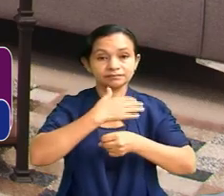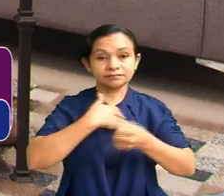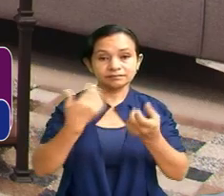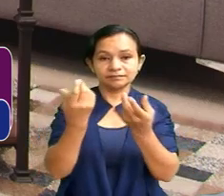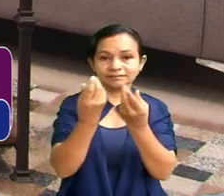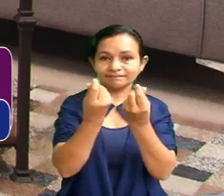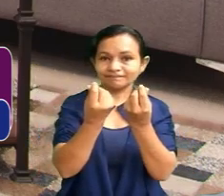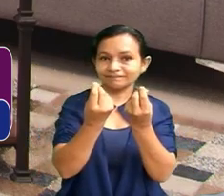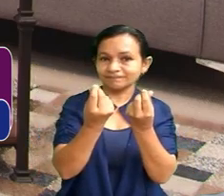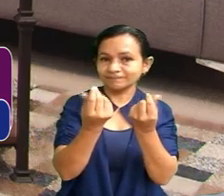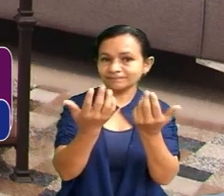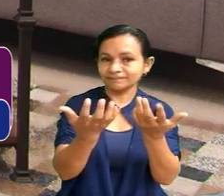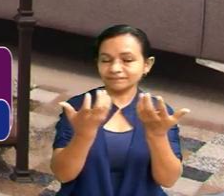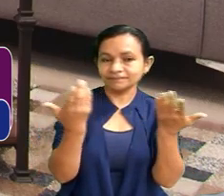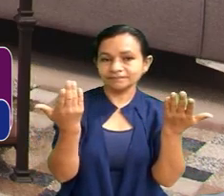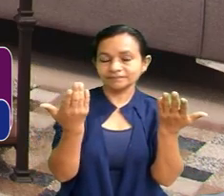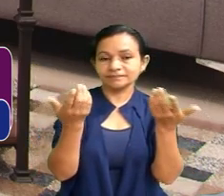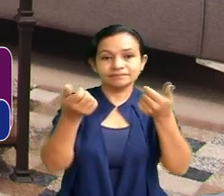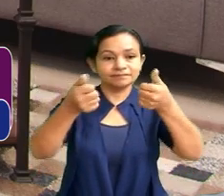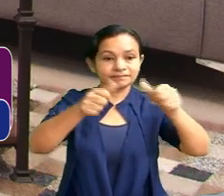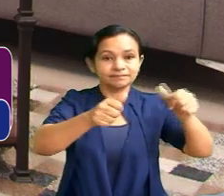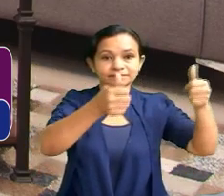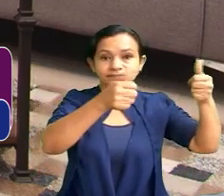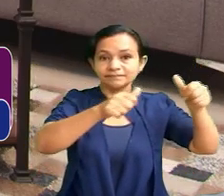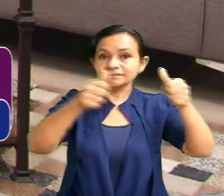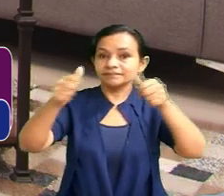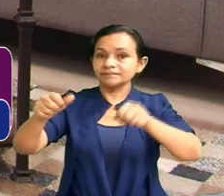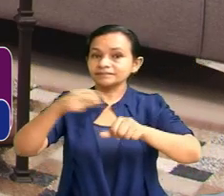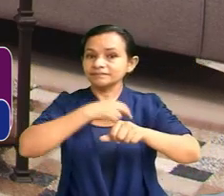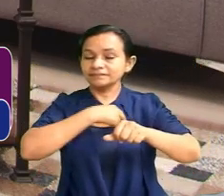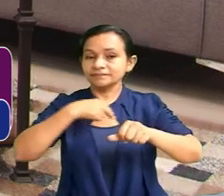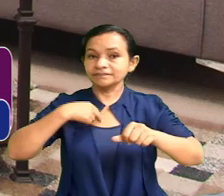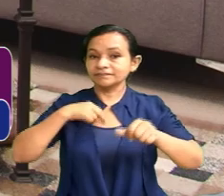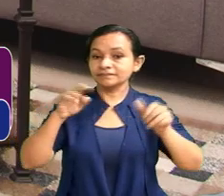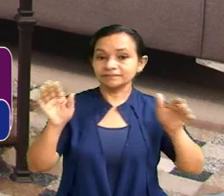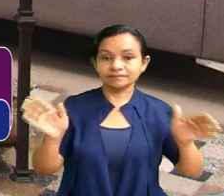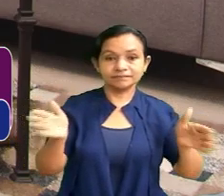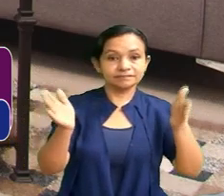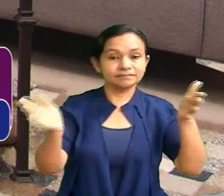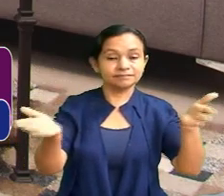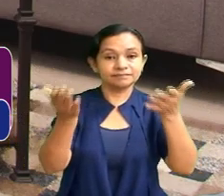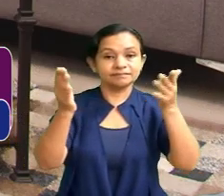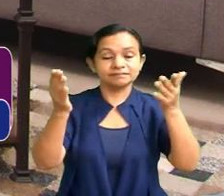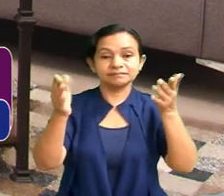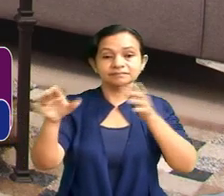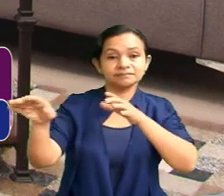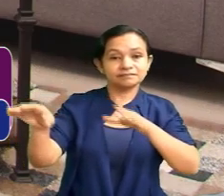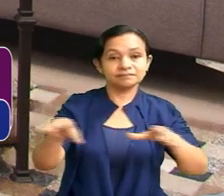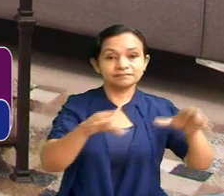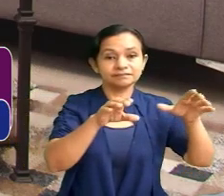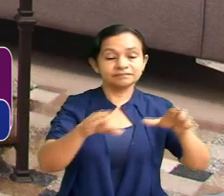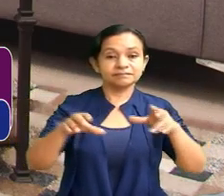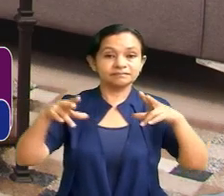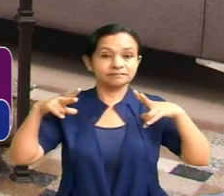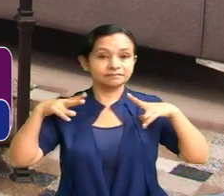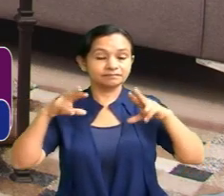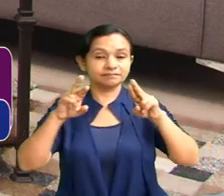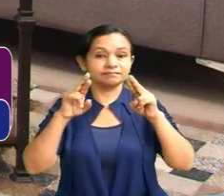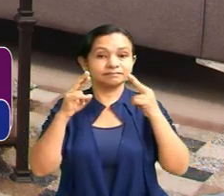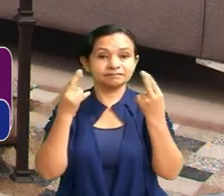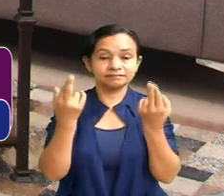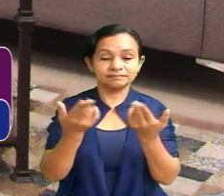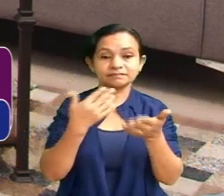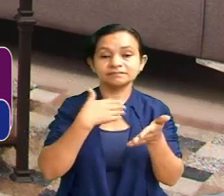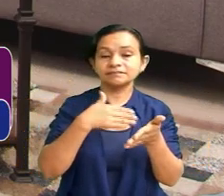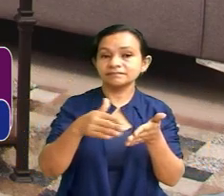que nos pongamos de acuerdo por ejemplo que hay que hacer una promoción que se yo festivales de descuentos de verano nos vamos a poner de acuerdo las alcaldías